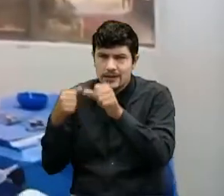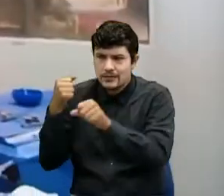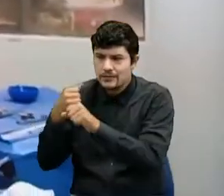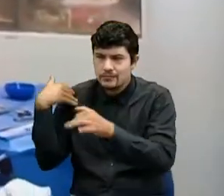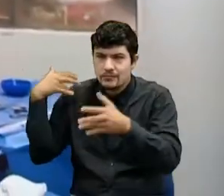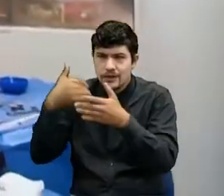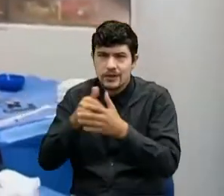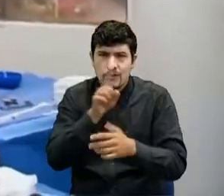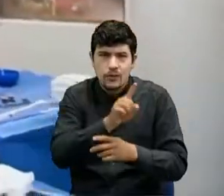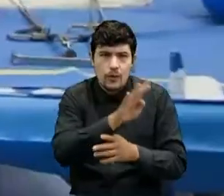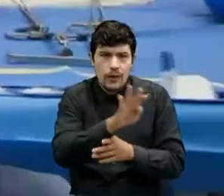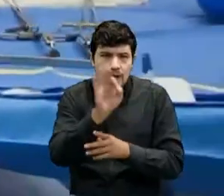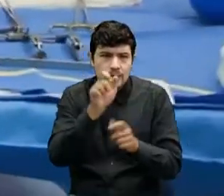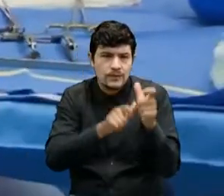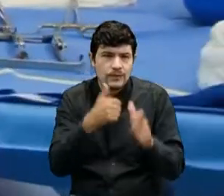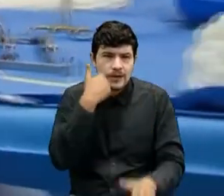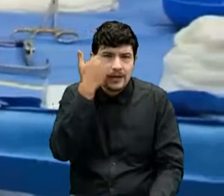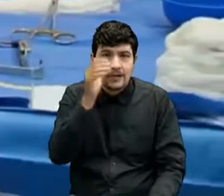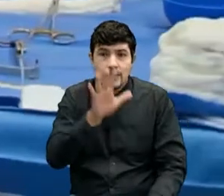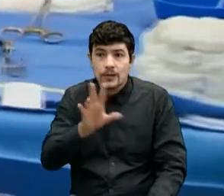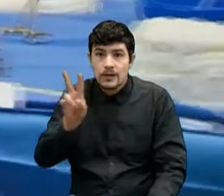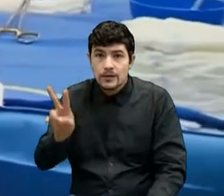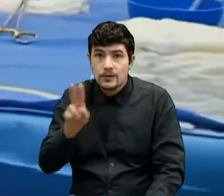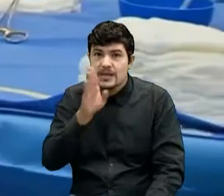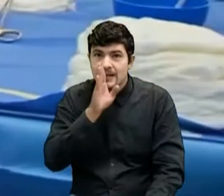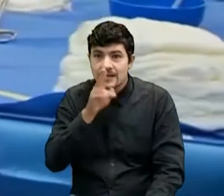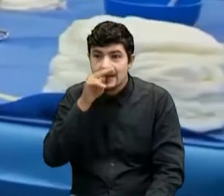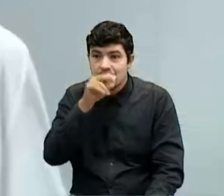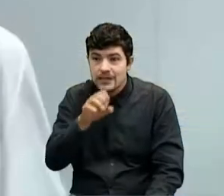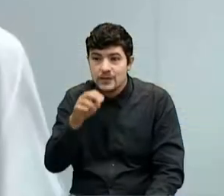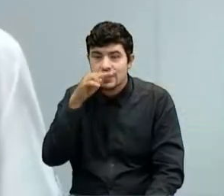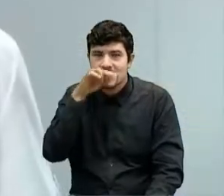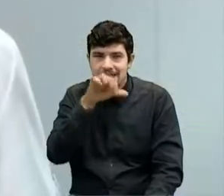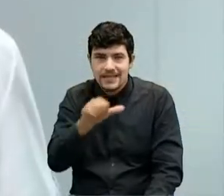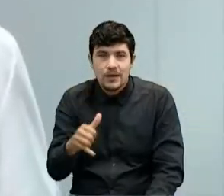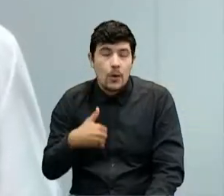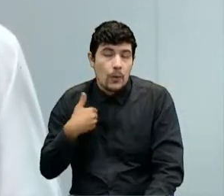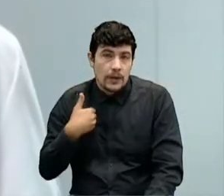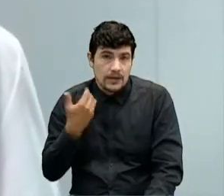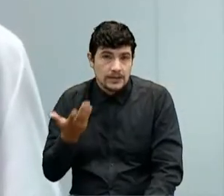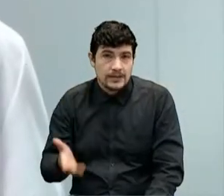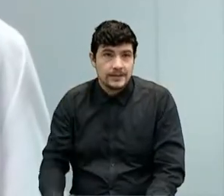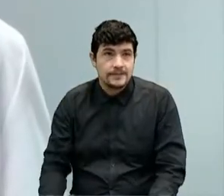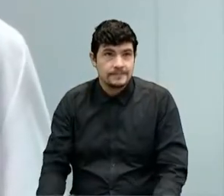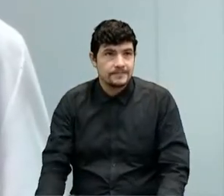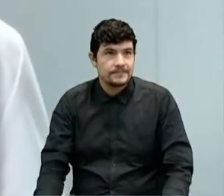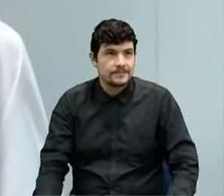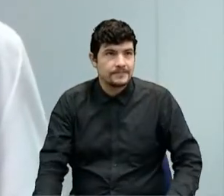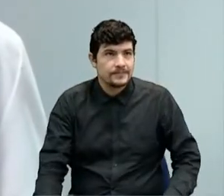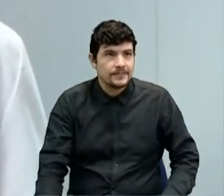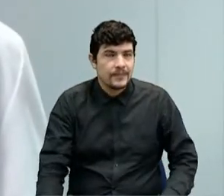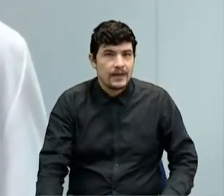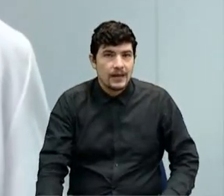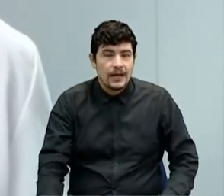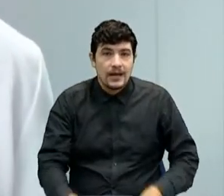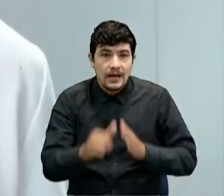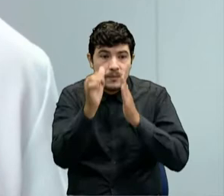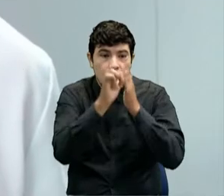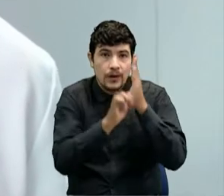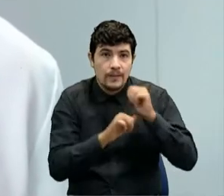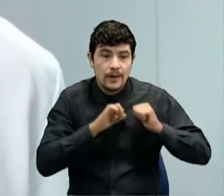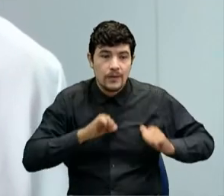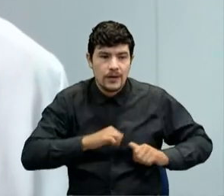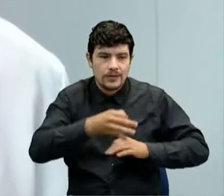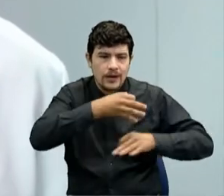adultos y 52 niños, niñas y adolescentes. Nuestro programa de trasplante es el único programa de trasplante cardíaco de